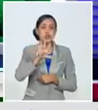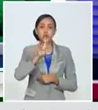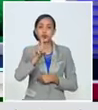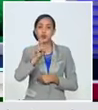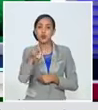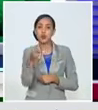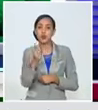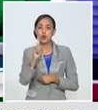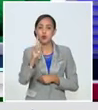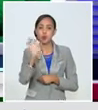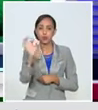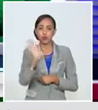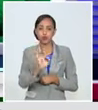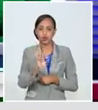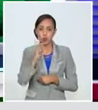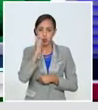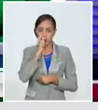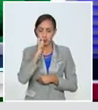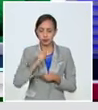51,1%.